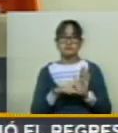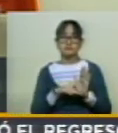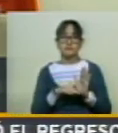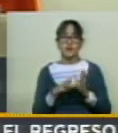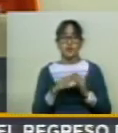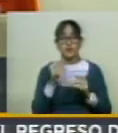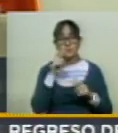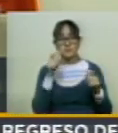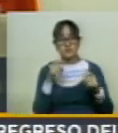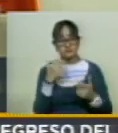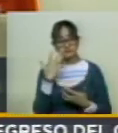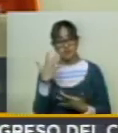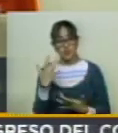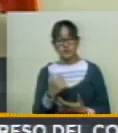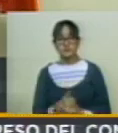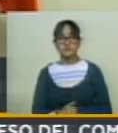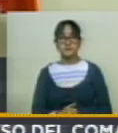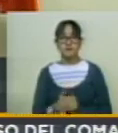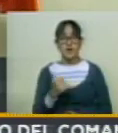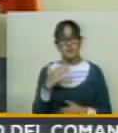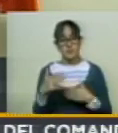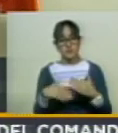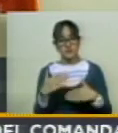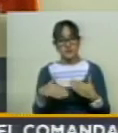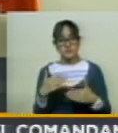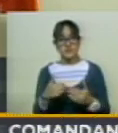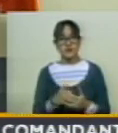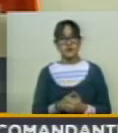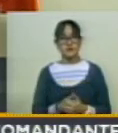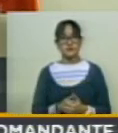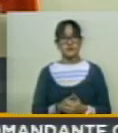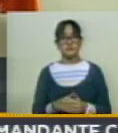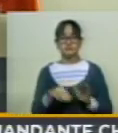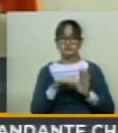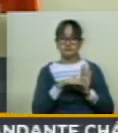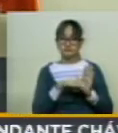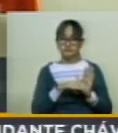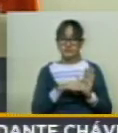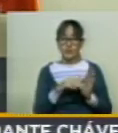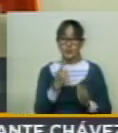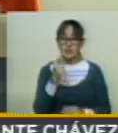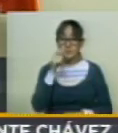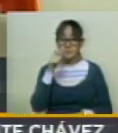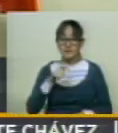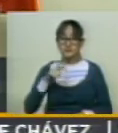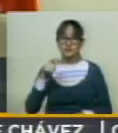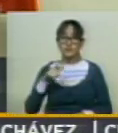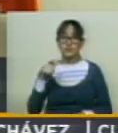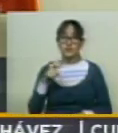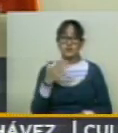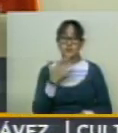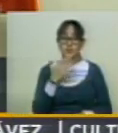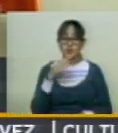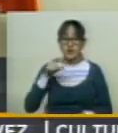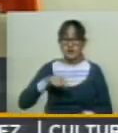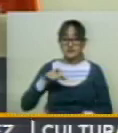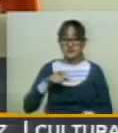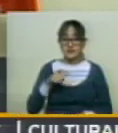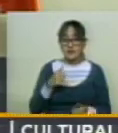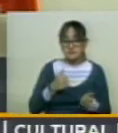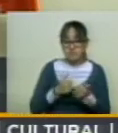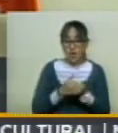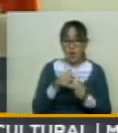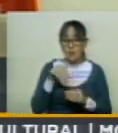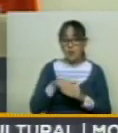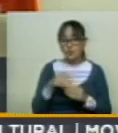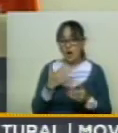las personas lo puedan ver. Existe un procedimiento para que garantizar que una persona, si necesita ser asistido en su